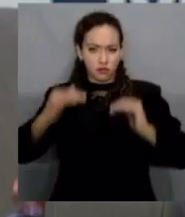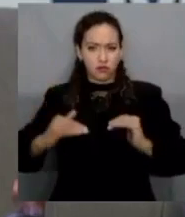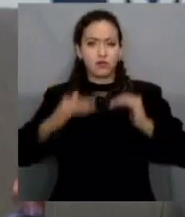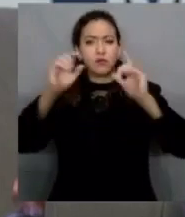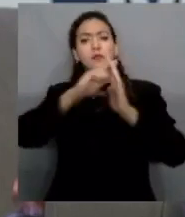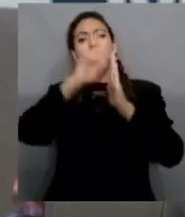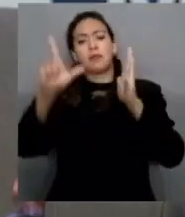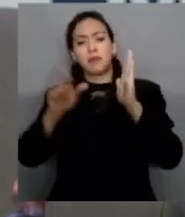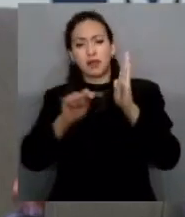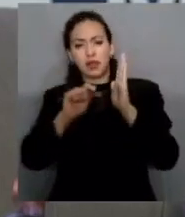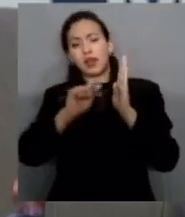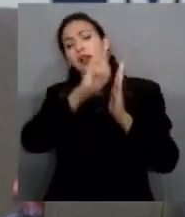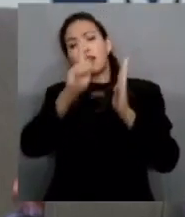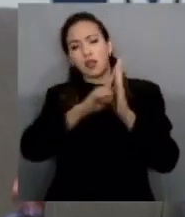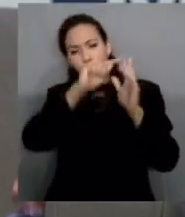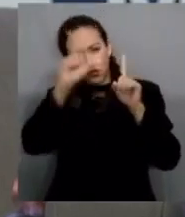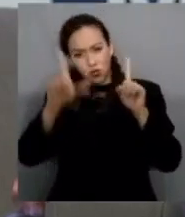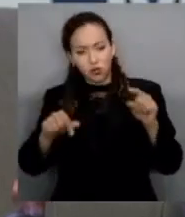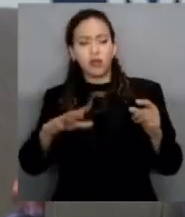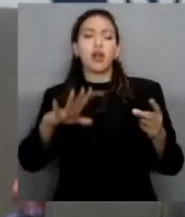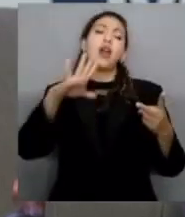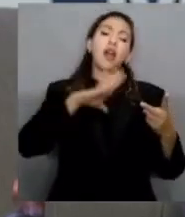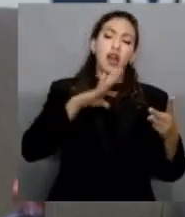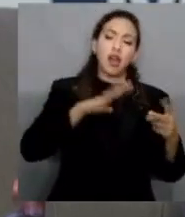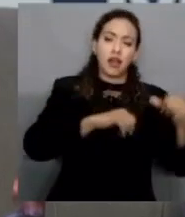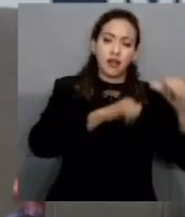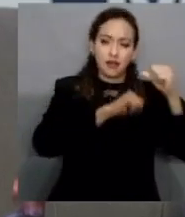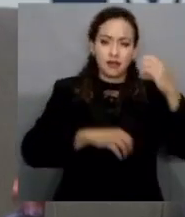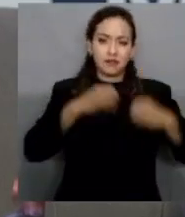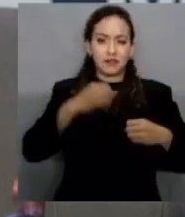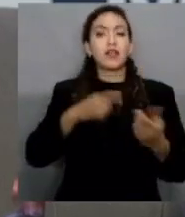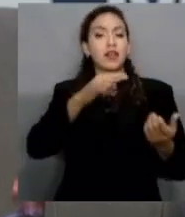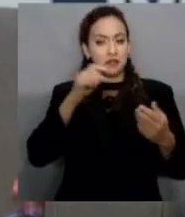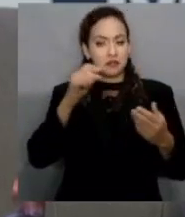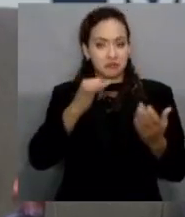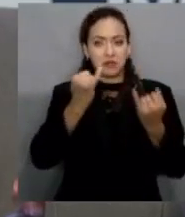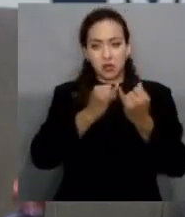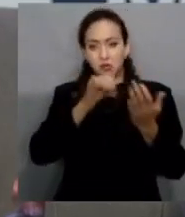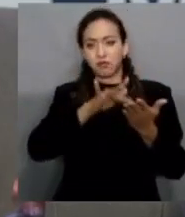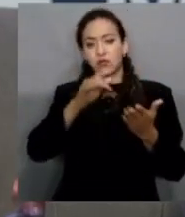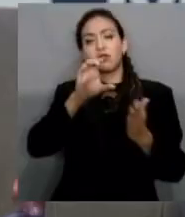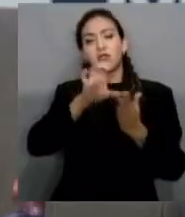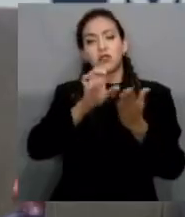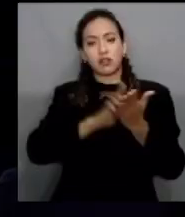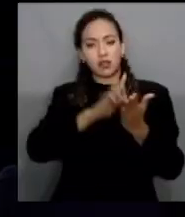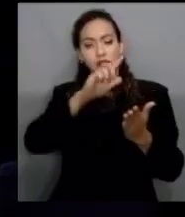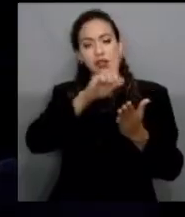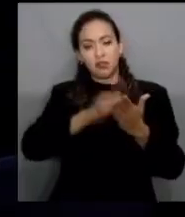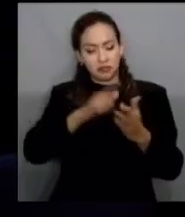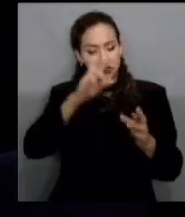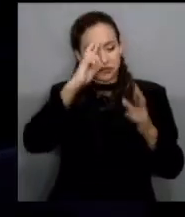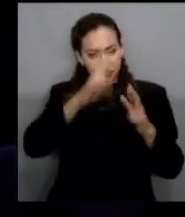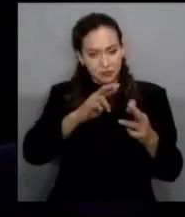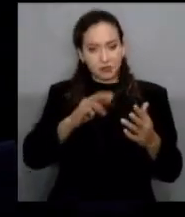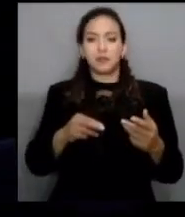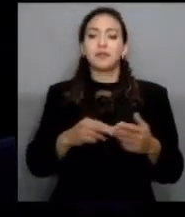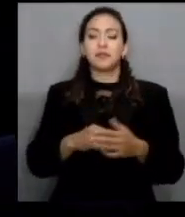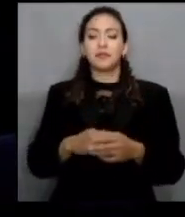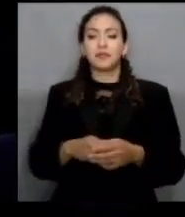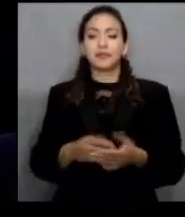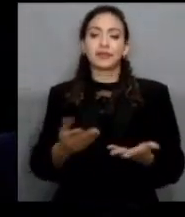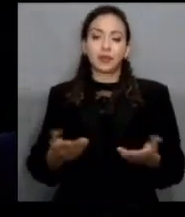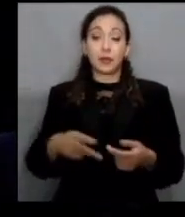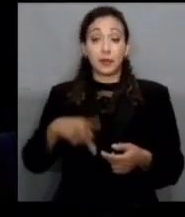Judicial que hace valer la Constitución, que nos garantiza los derechos. Para el canal del